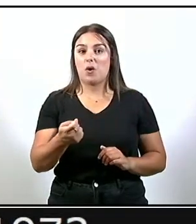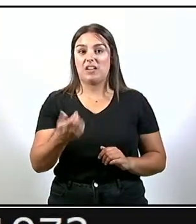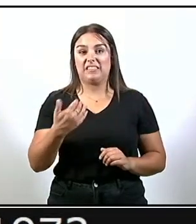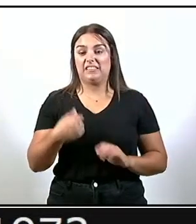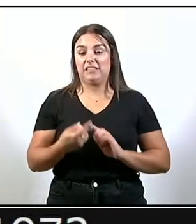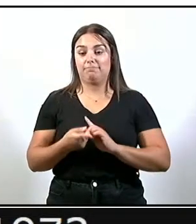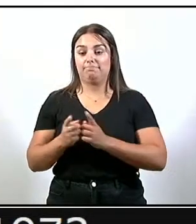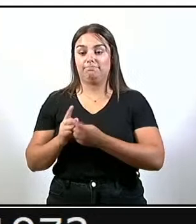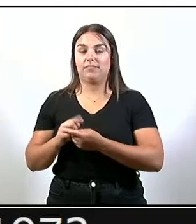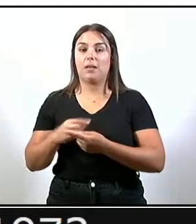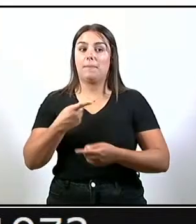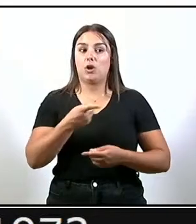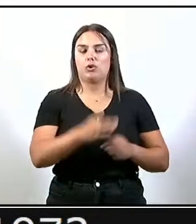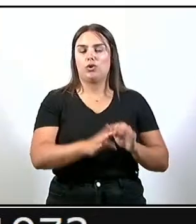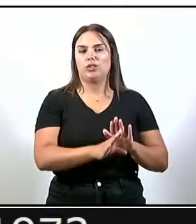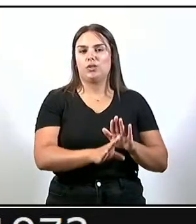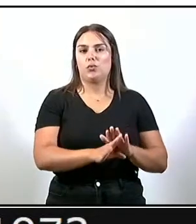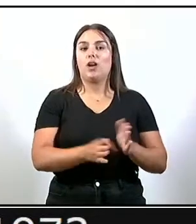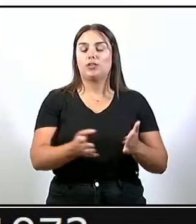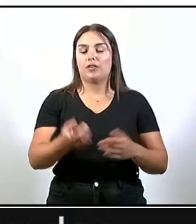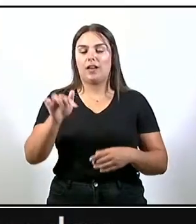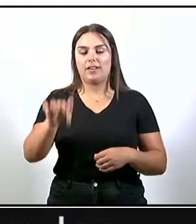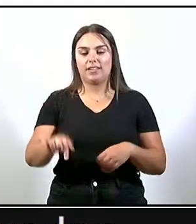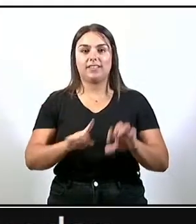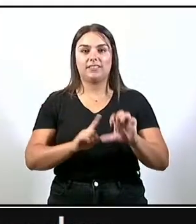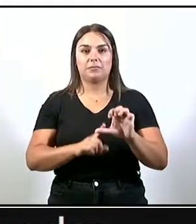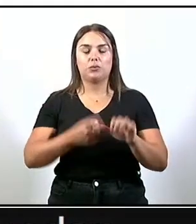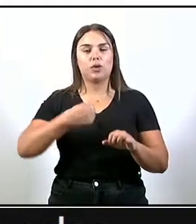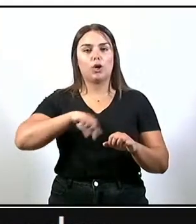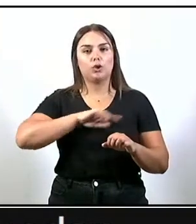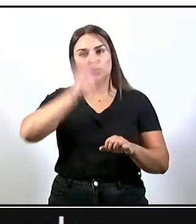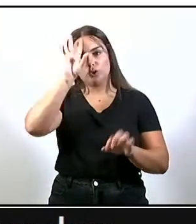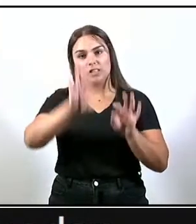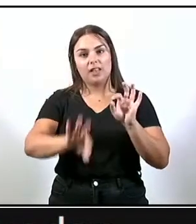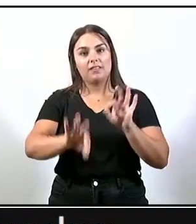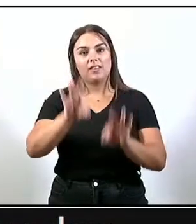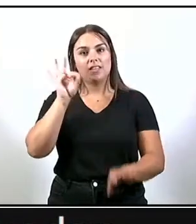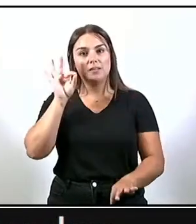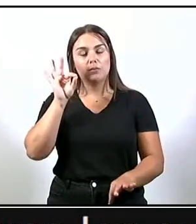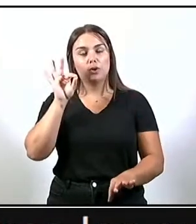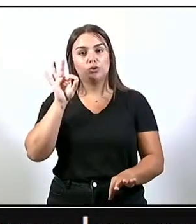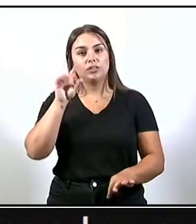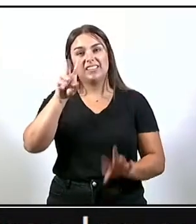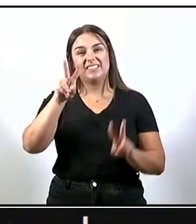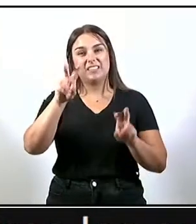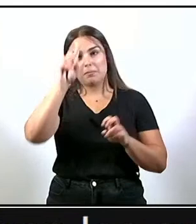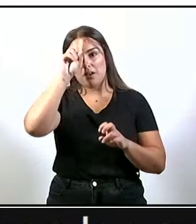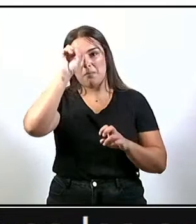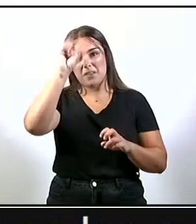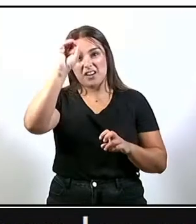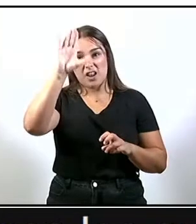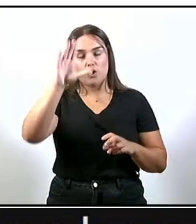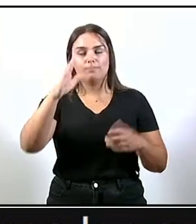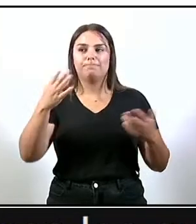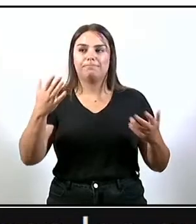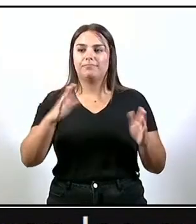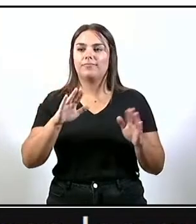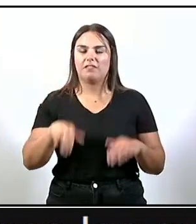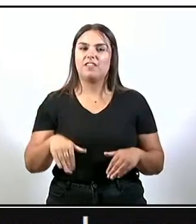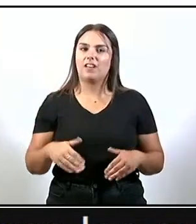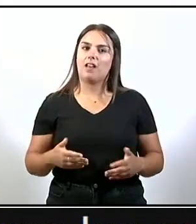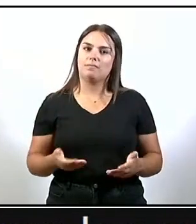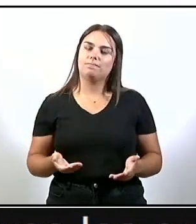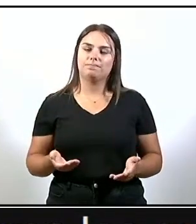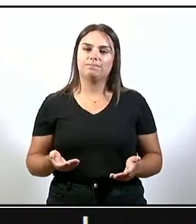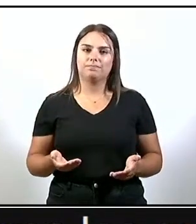Y entendemos que si somos nosotros los que aquí en Extremadura decidimos sobre el régimen minero, y la prueba la tenemos, que todo lo que